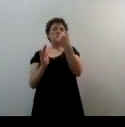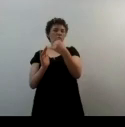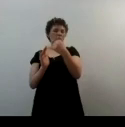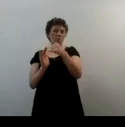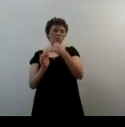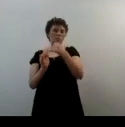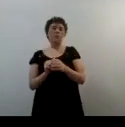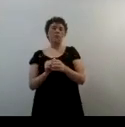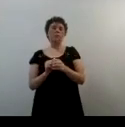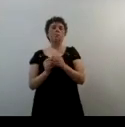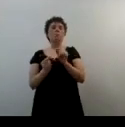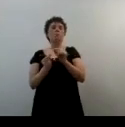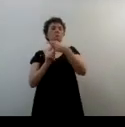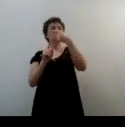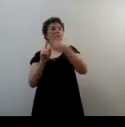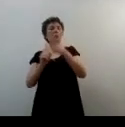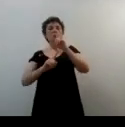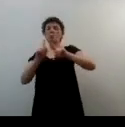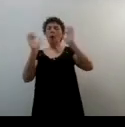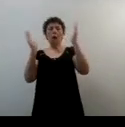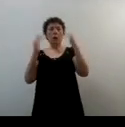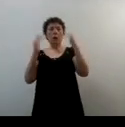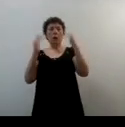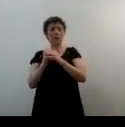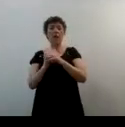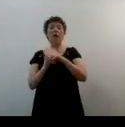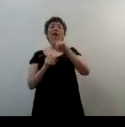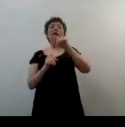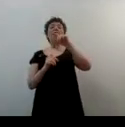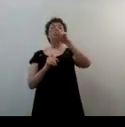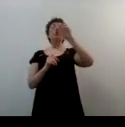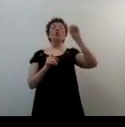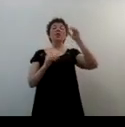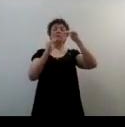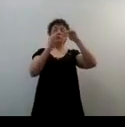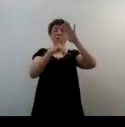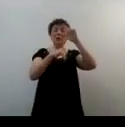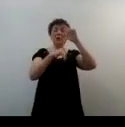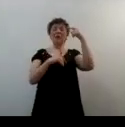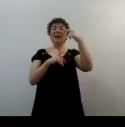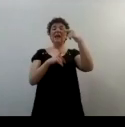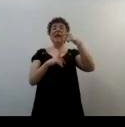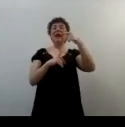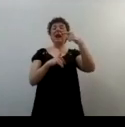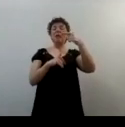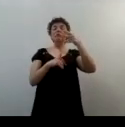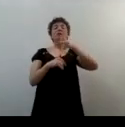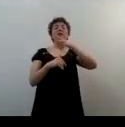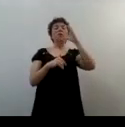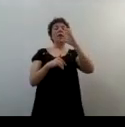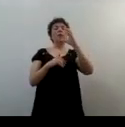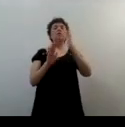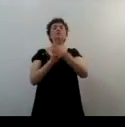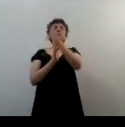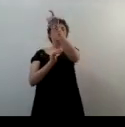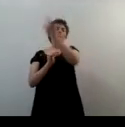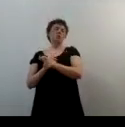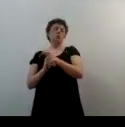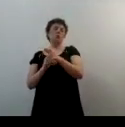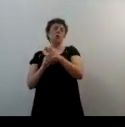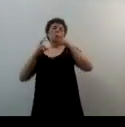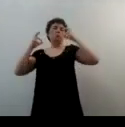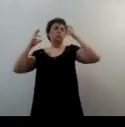que no habría ningún problema. Luego ya de 200 para arriba, pues ya es cuando es una persona que no necesita perder peso, que no tiene una